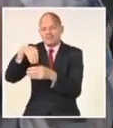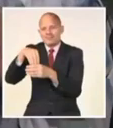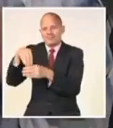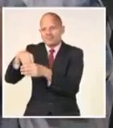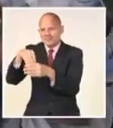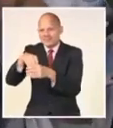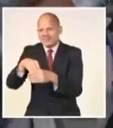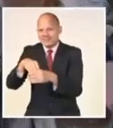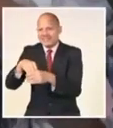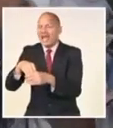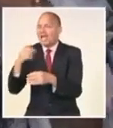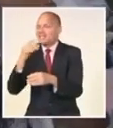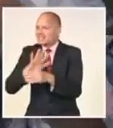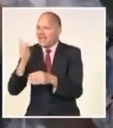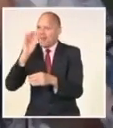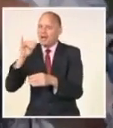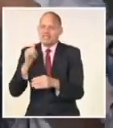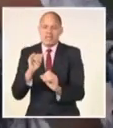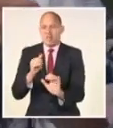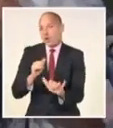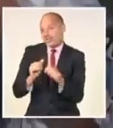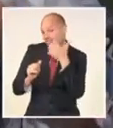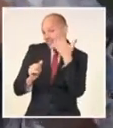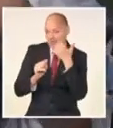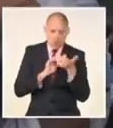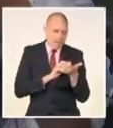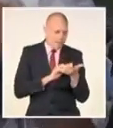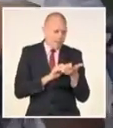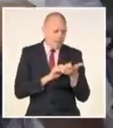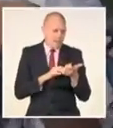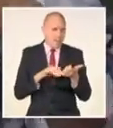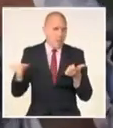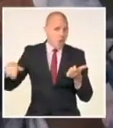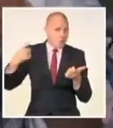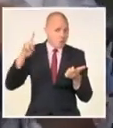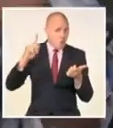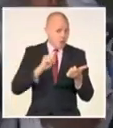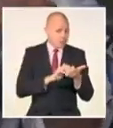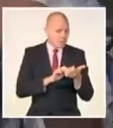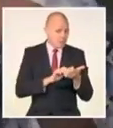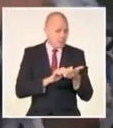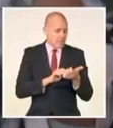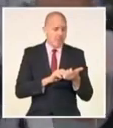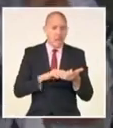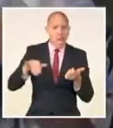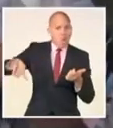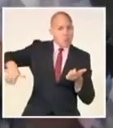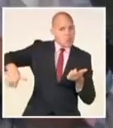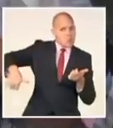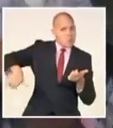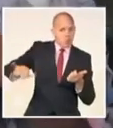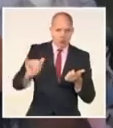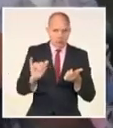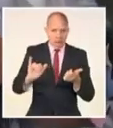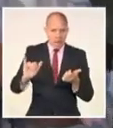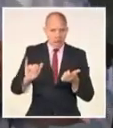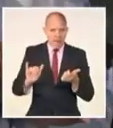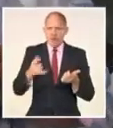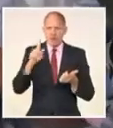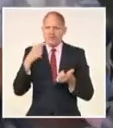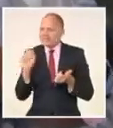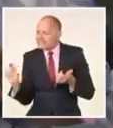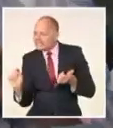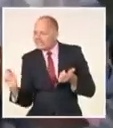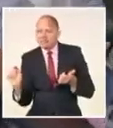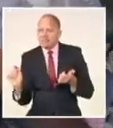una aplicación en el móvil uno puede regular las funciones que nosotros querramos. En el tema de los tomacorrientes interruptores, la iluminación, que cuando me voy de la